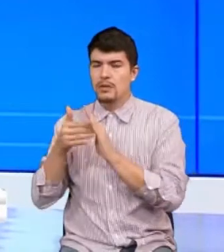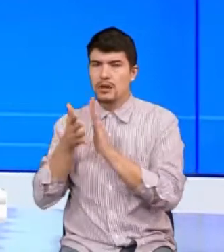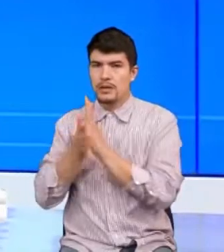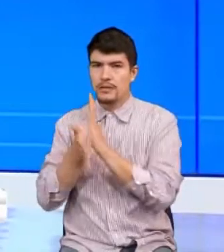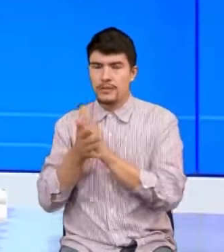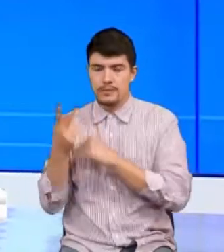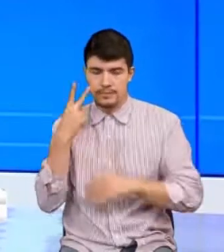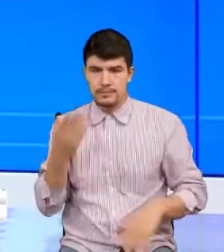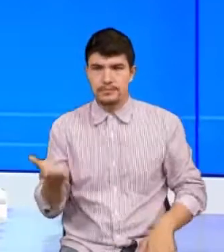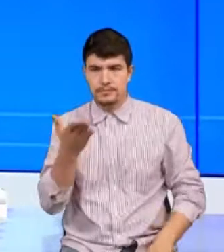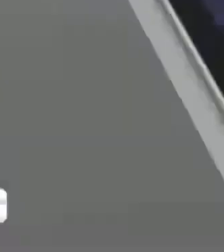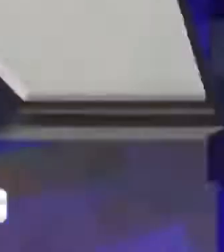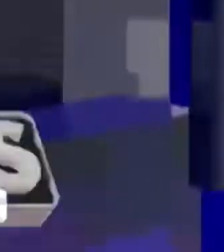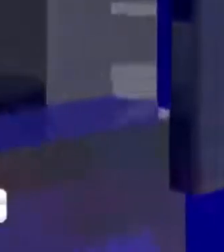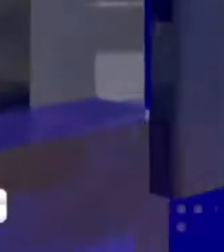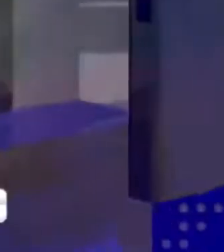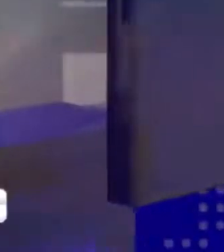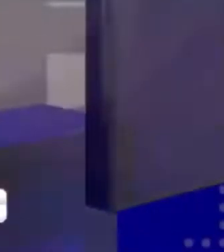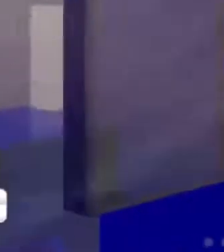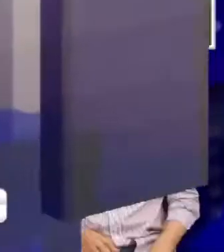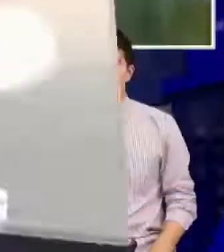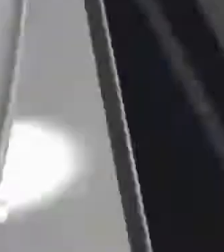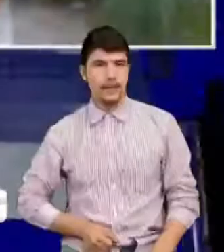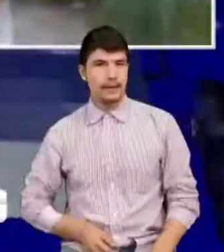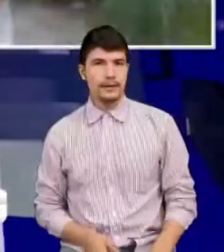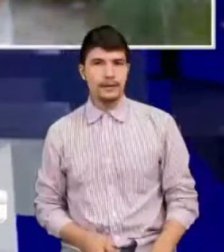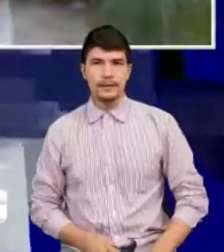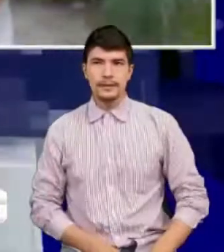todos los detalles. Buenas tardes.